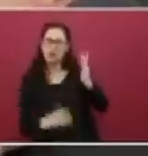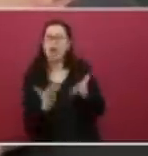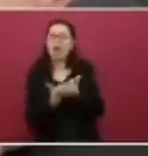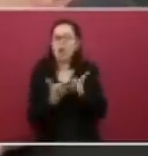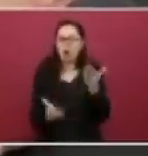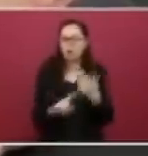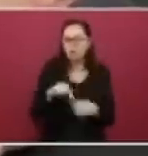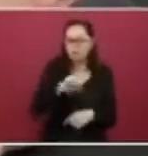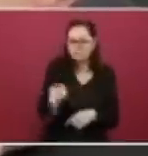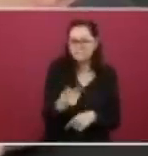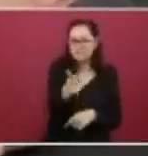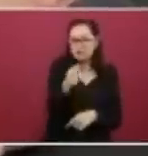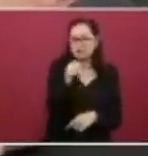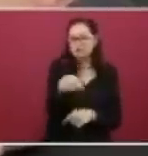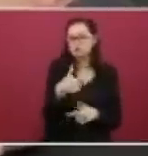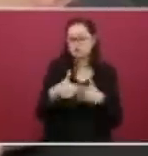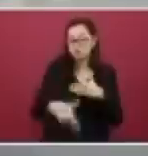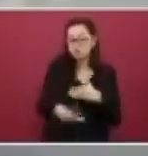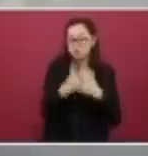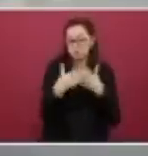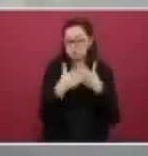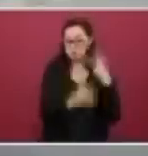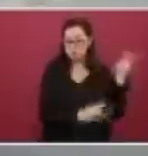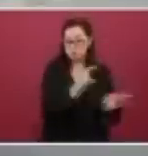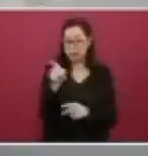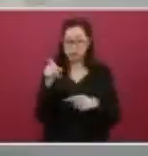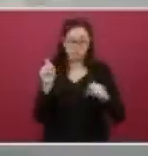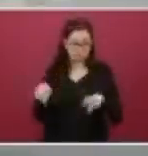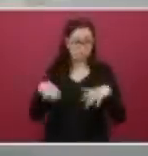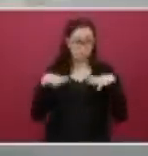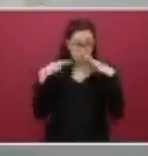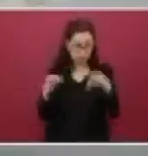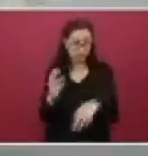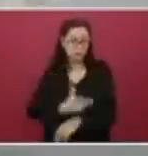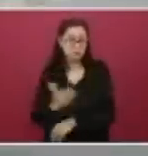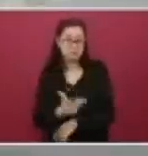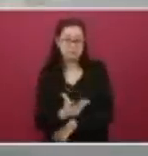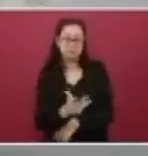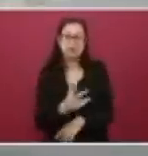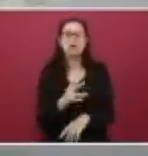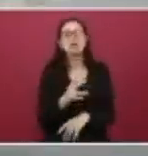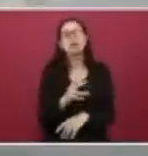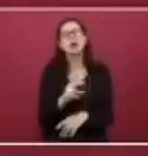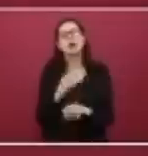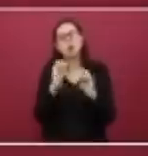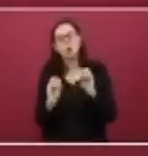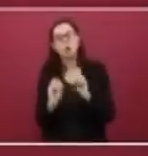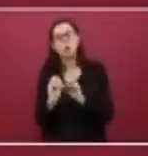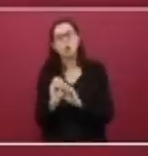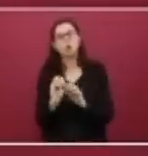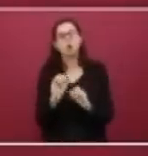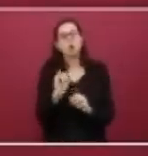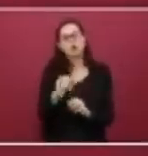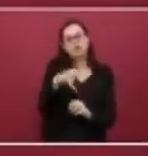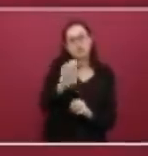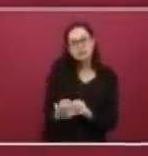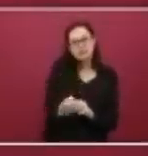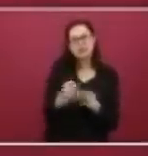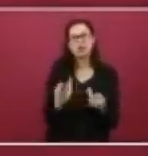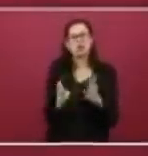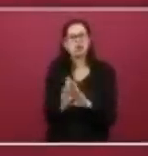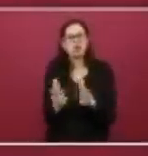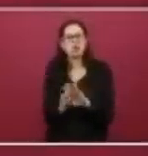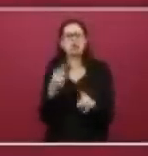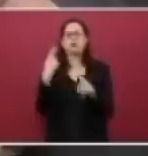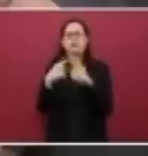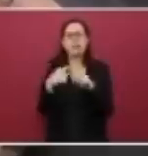ser los de la fundación rosenblut y por otro lado si van a invitar al instituto nacional electoral que organismos van a